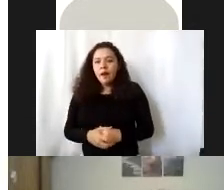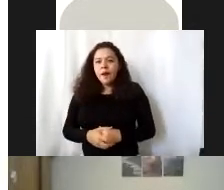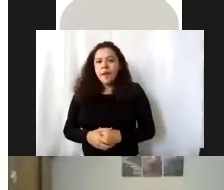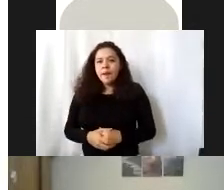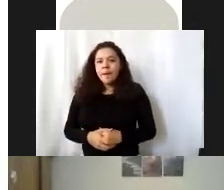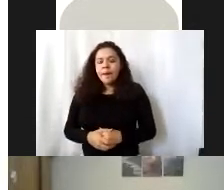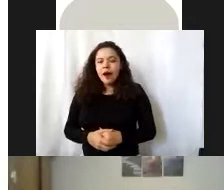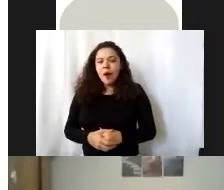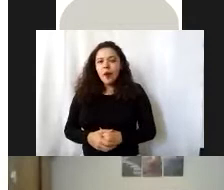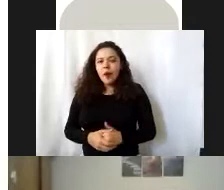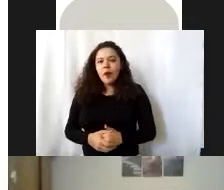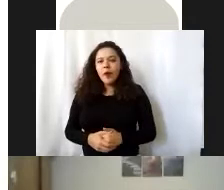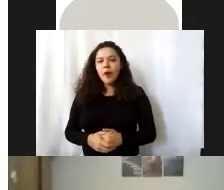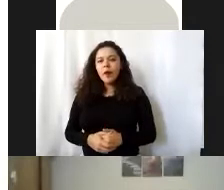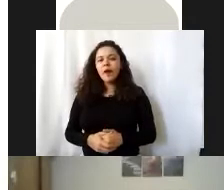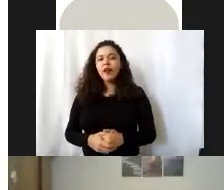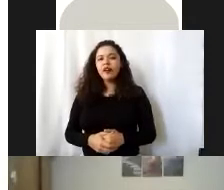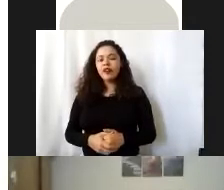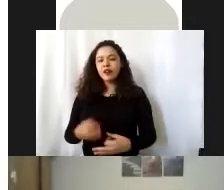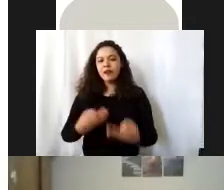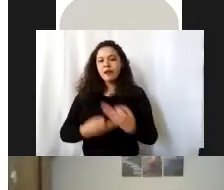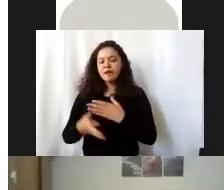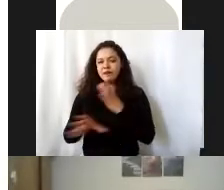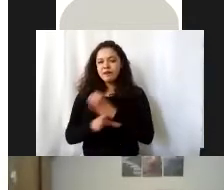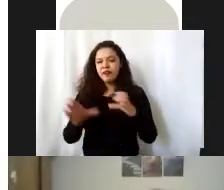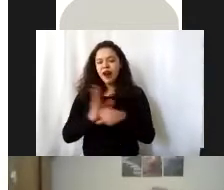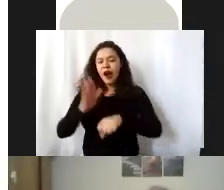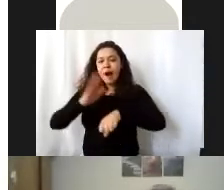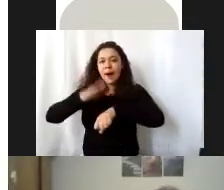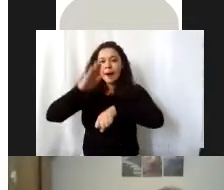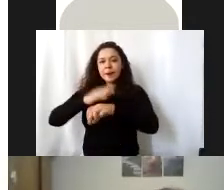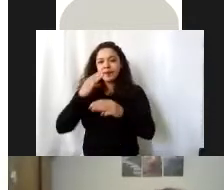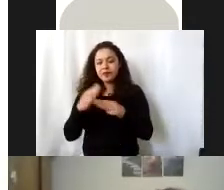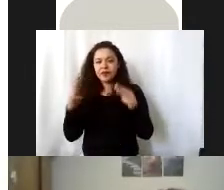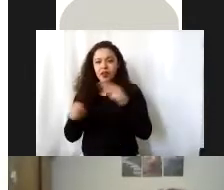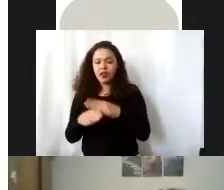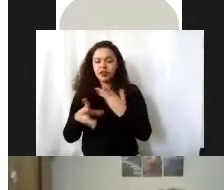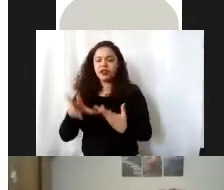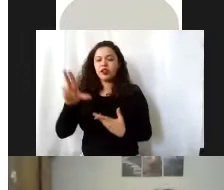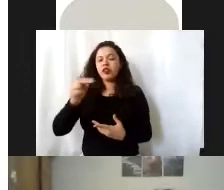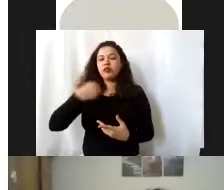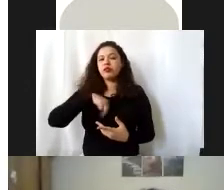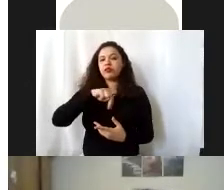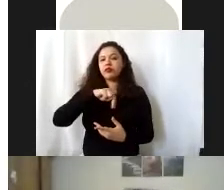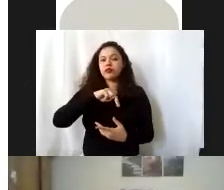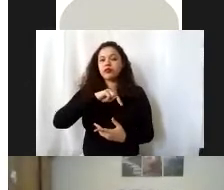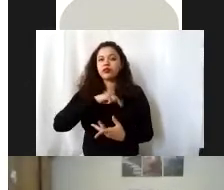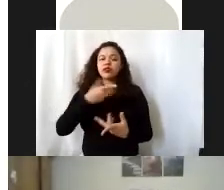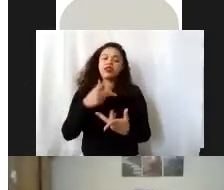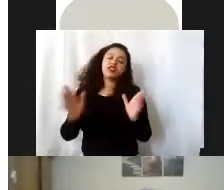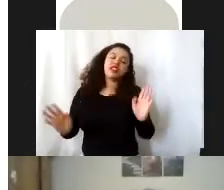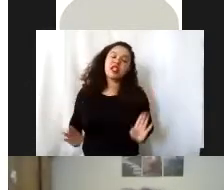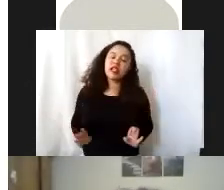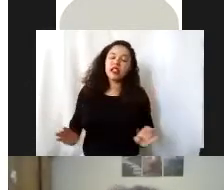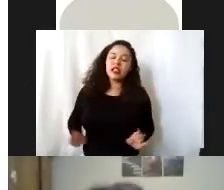las cuestiones un poco más materializadas. No estamos viendo las condiciones en